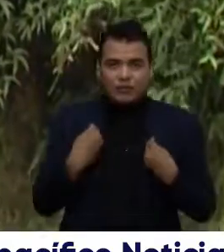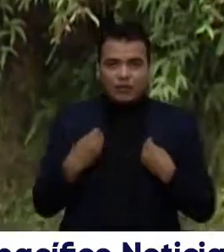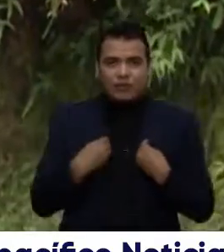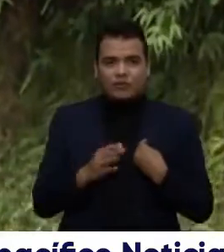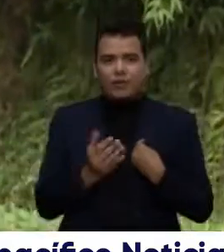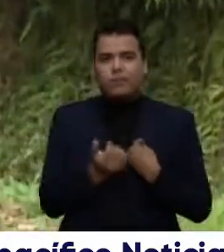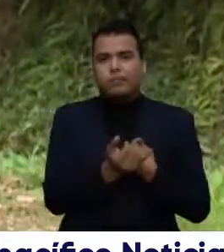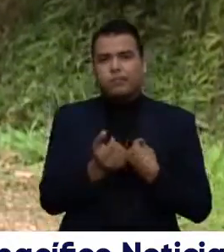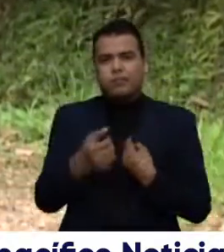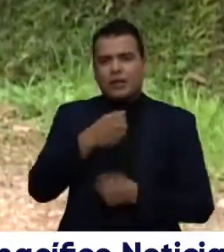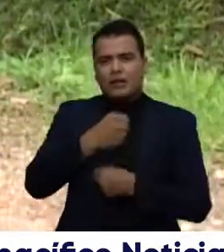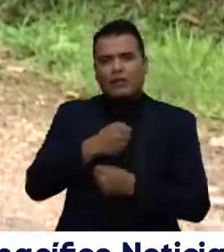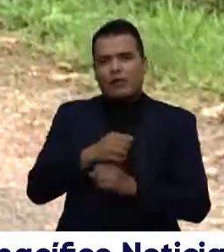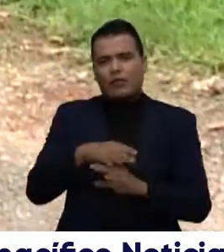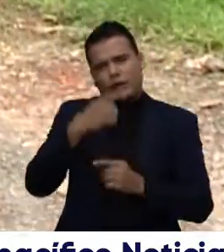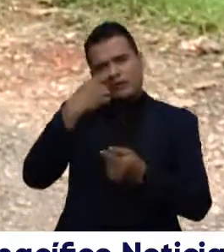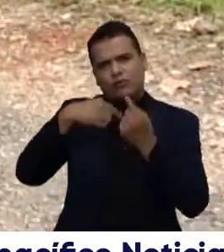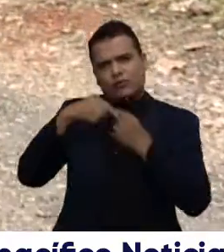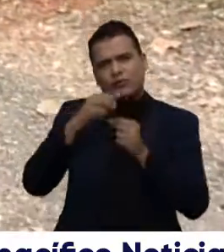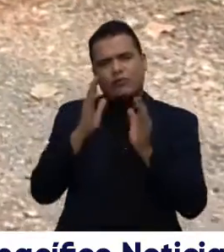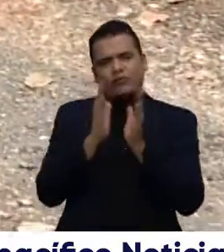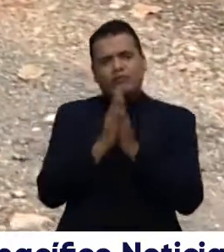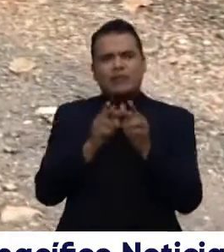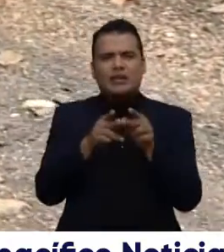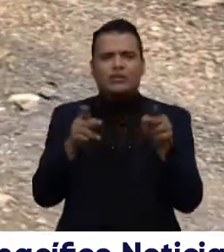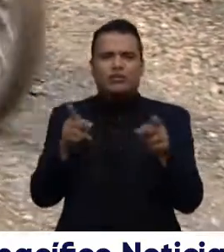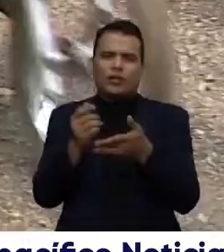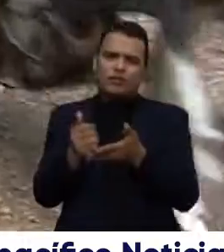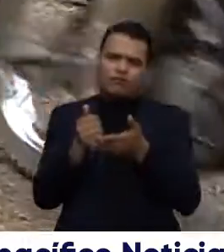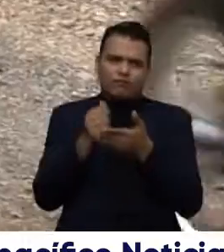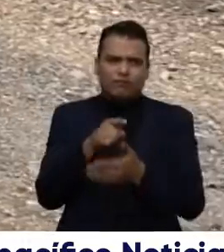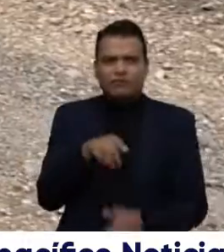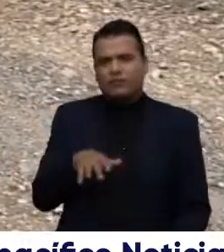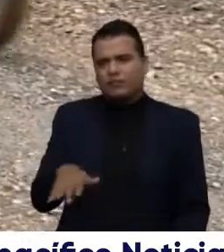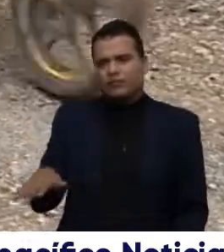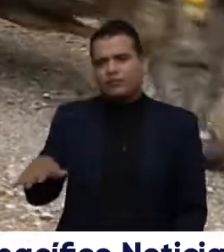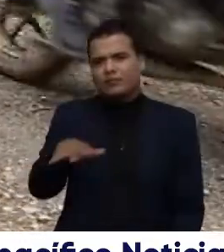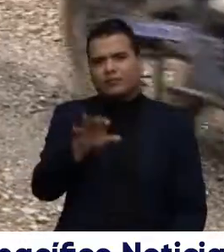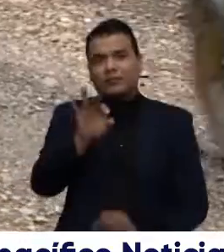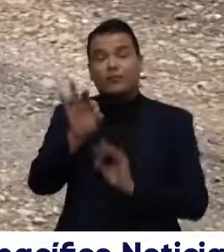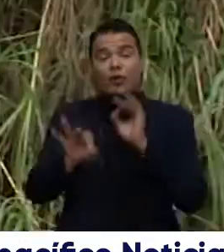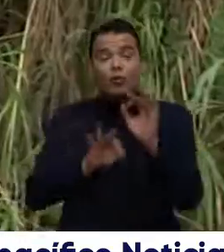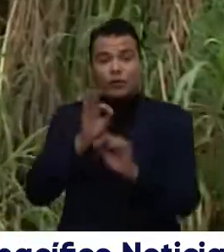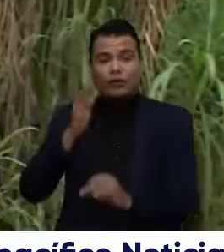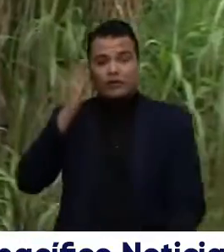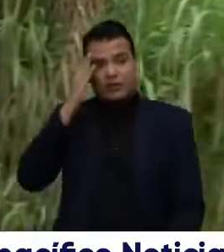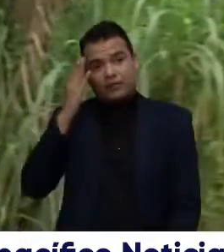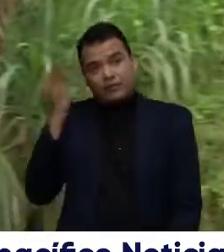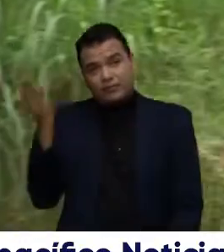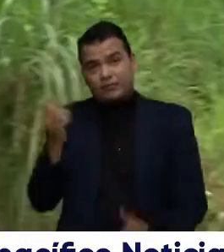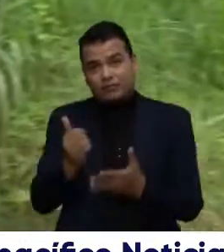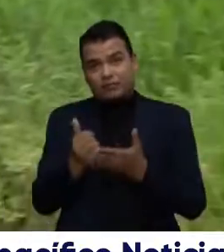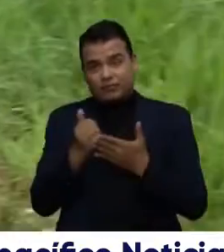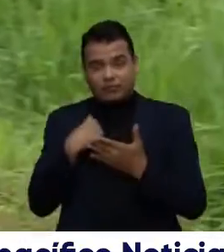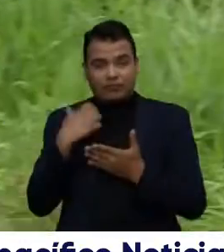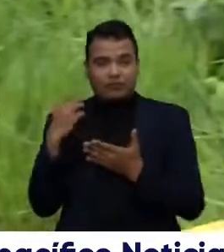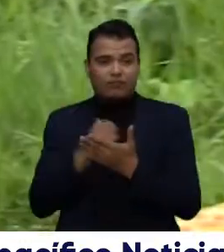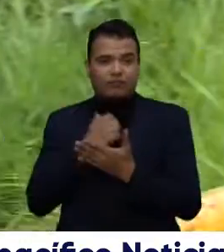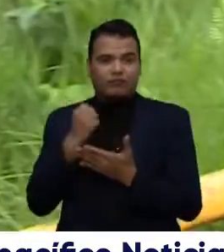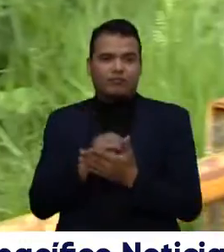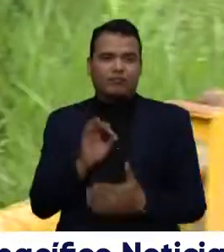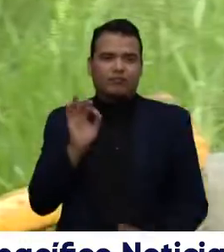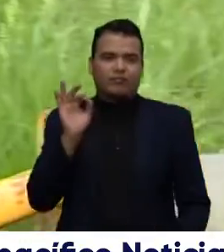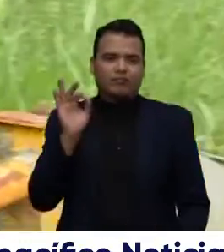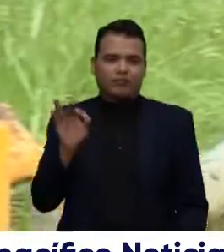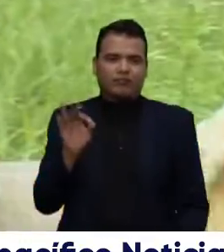paraíso dependen del turismo, solicitan a los visitantes ayudarles a cuidar este ecosistema, que es su principal fuente de sostenimiento. Los